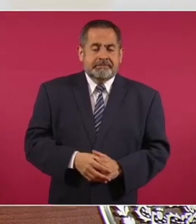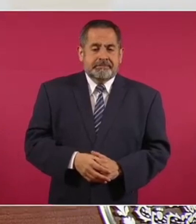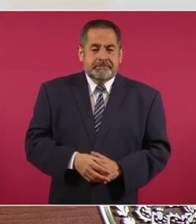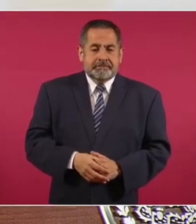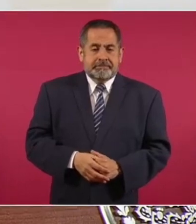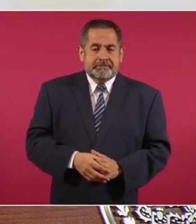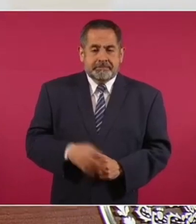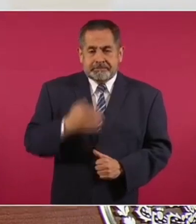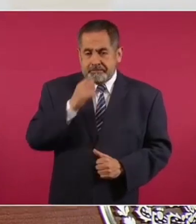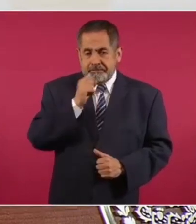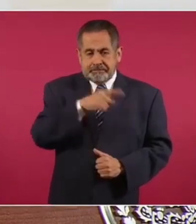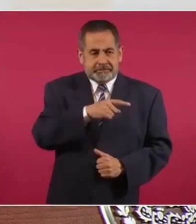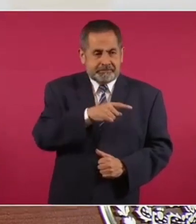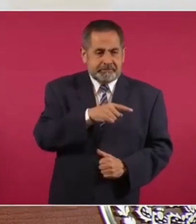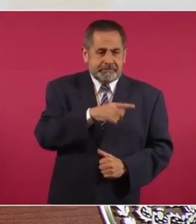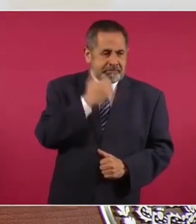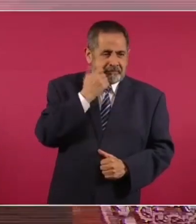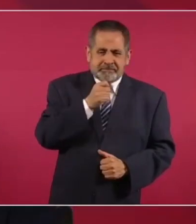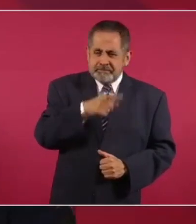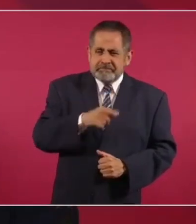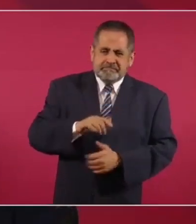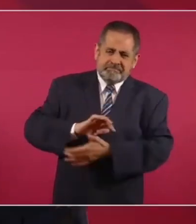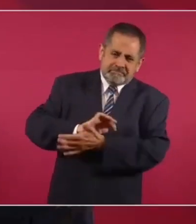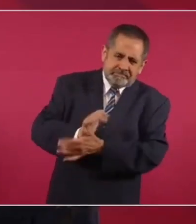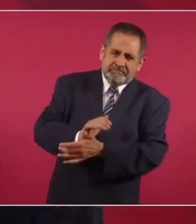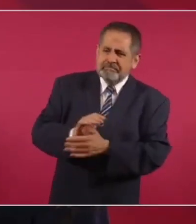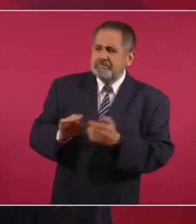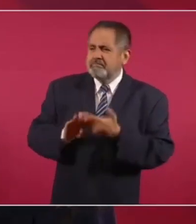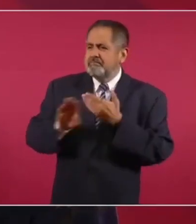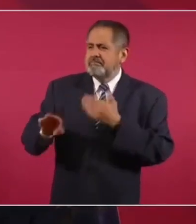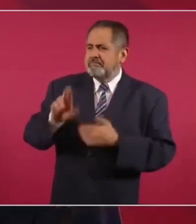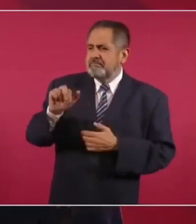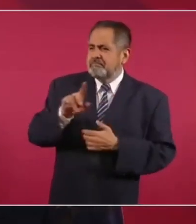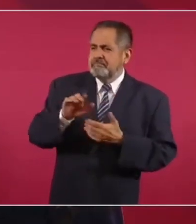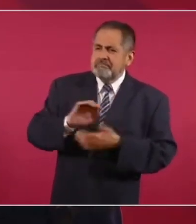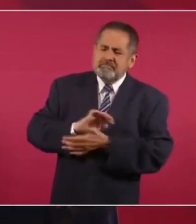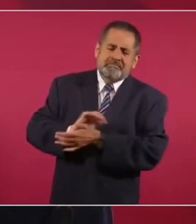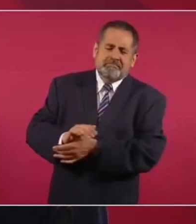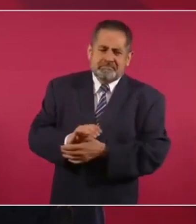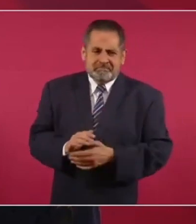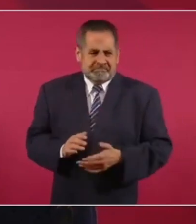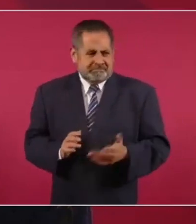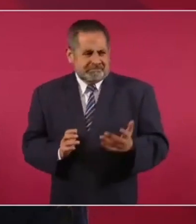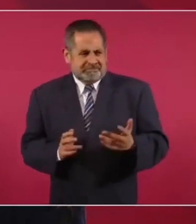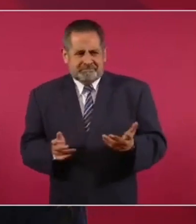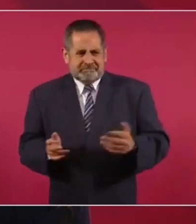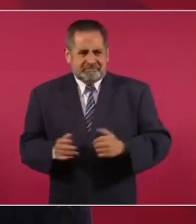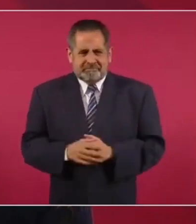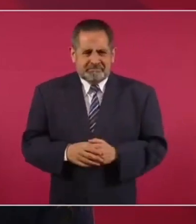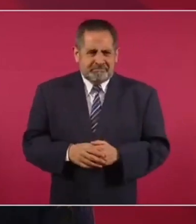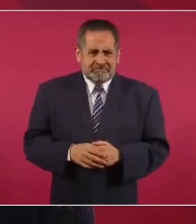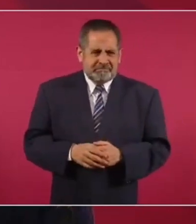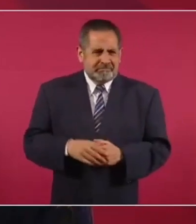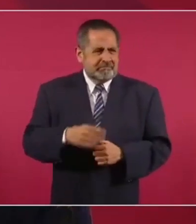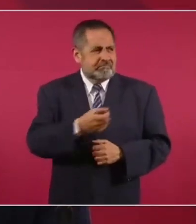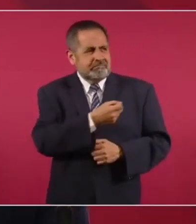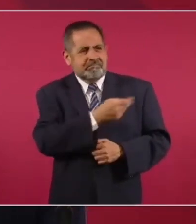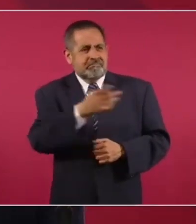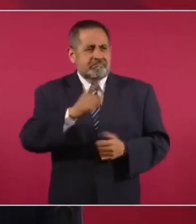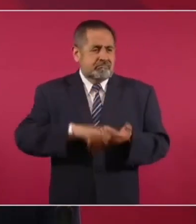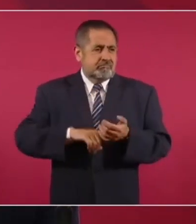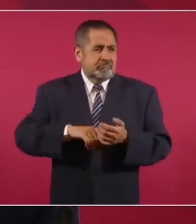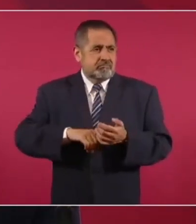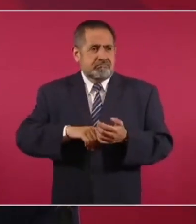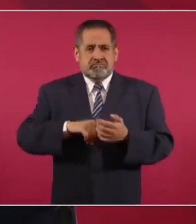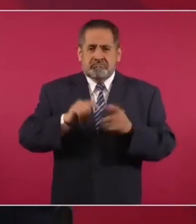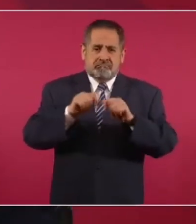en el caso de la discriminación o del racismo, ahí no importa qué nivel académico